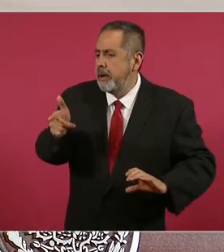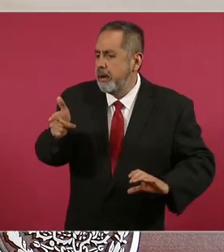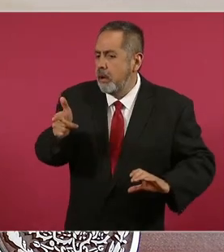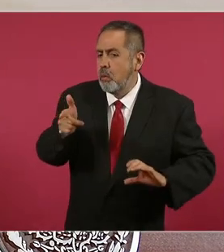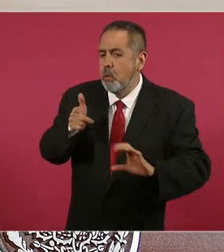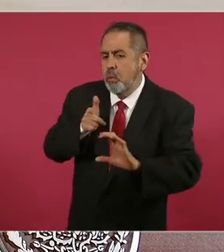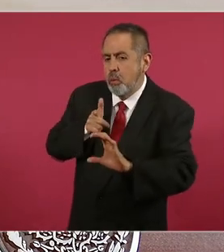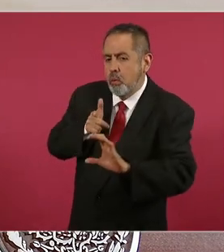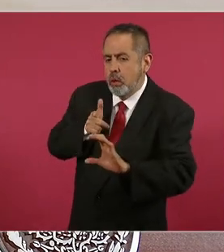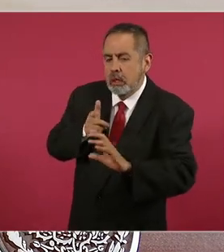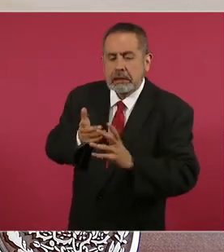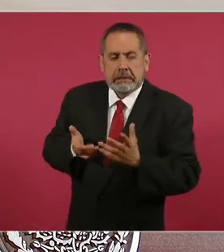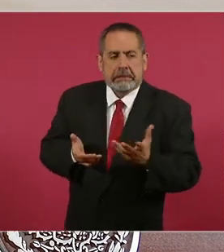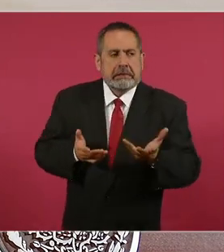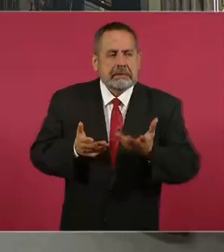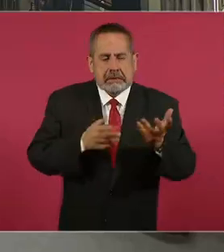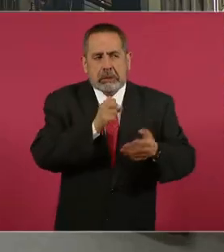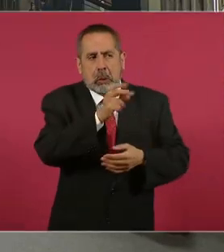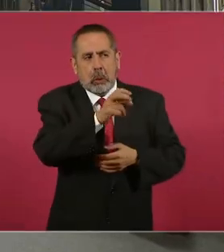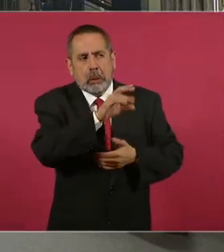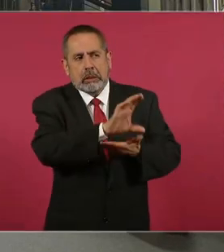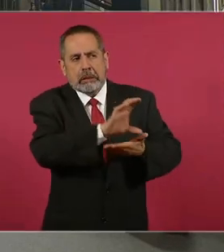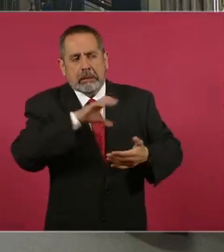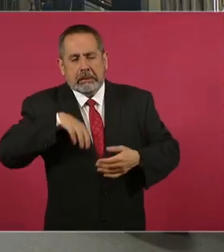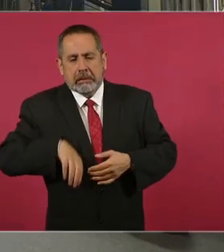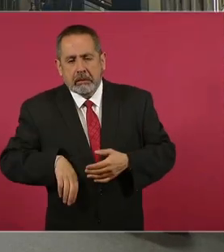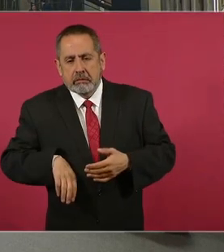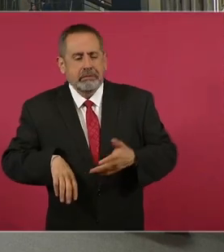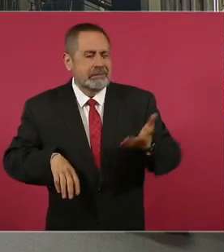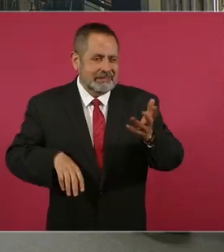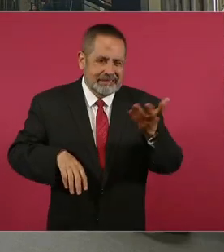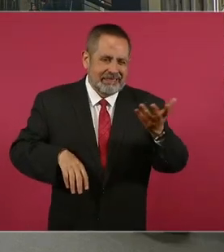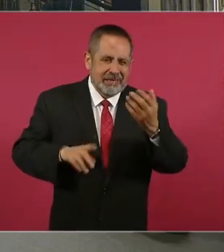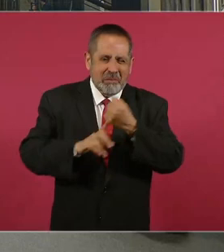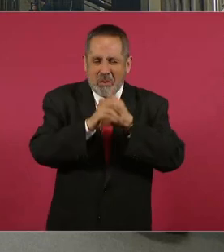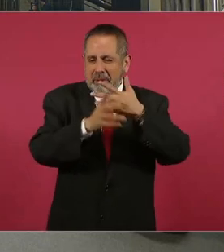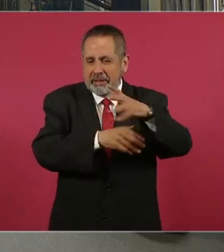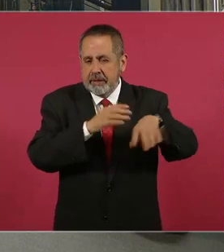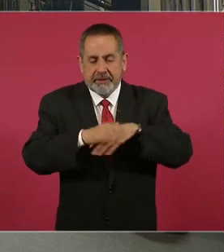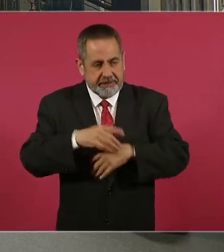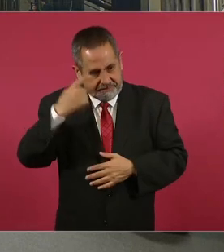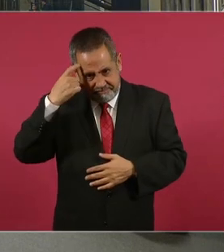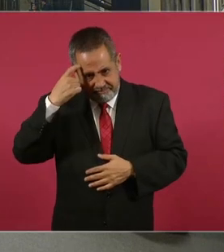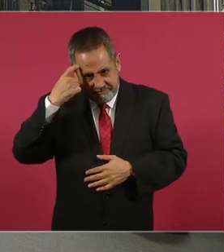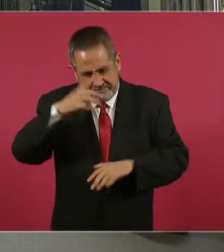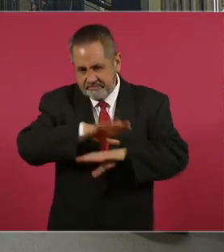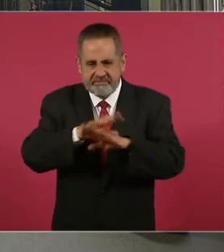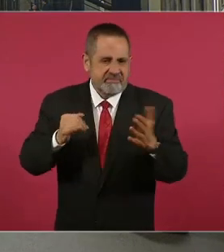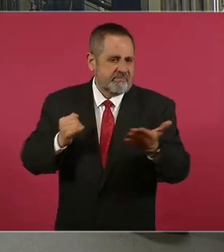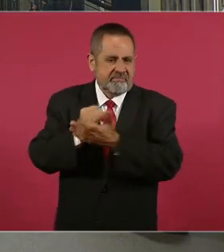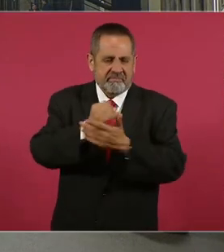Entonces se decidió entregar los puertos, el manejo de los puertos, a la